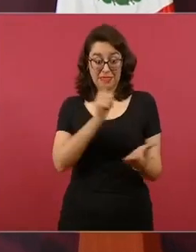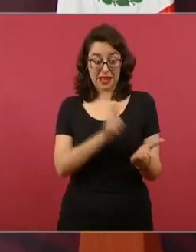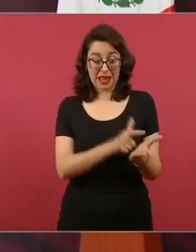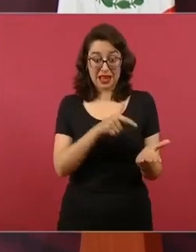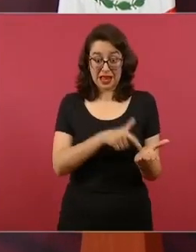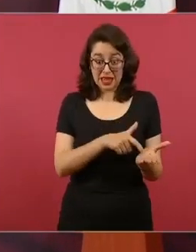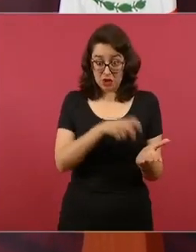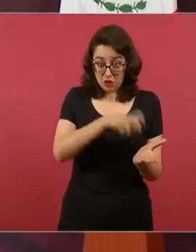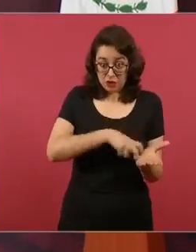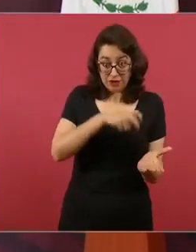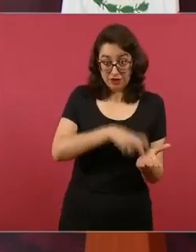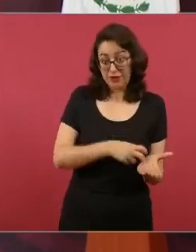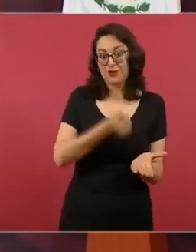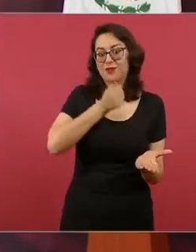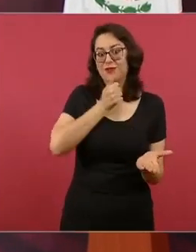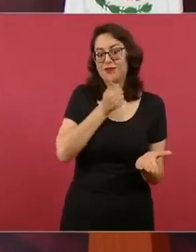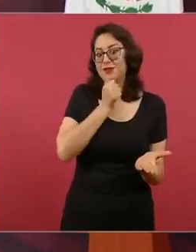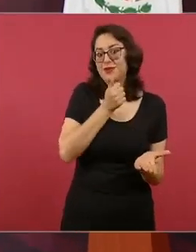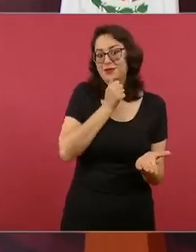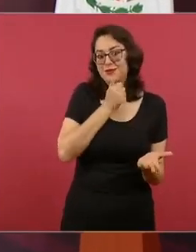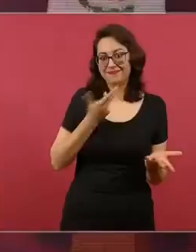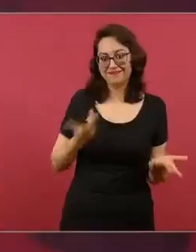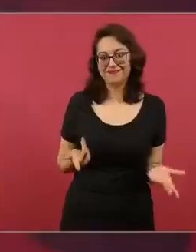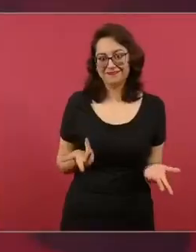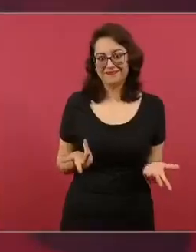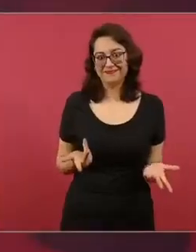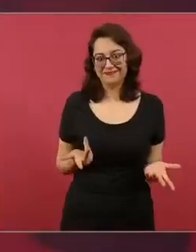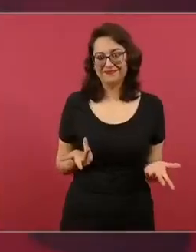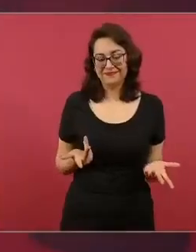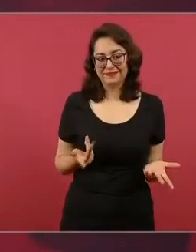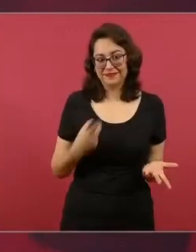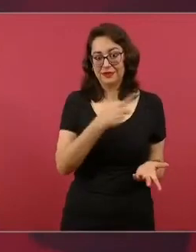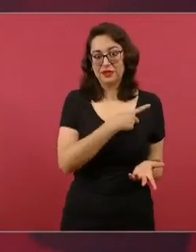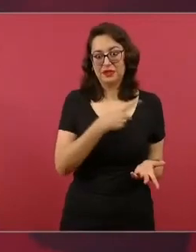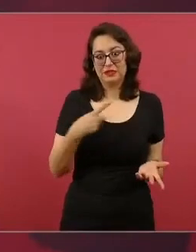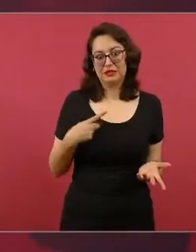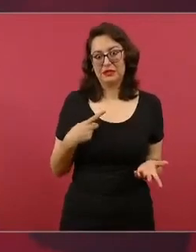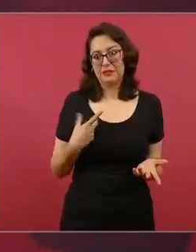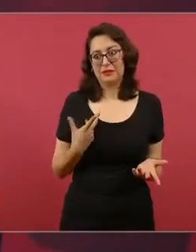El problema de fondo es que estas leyes son